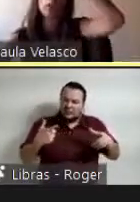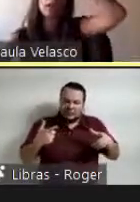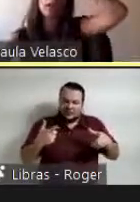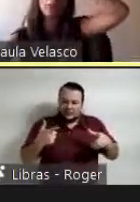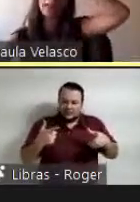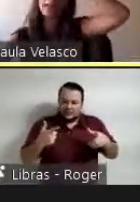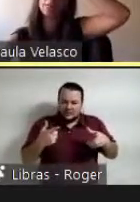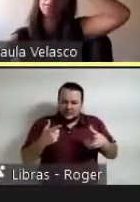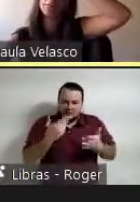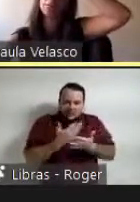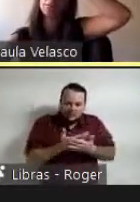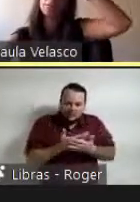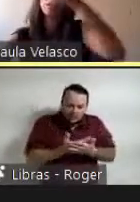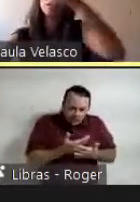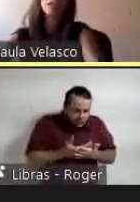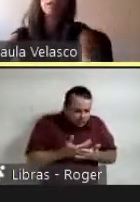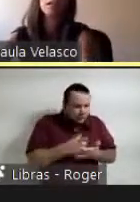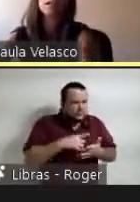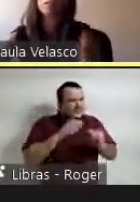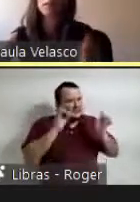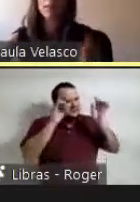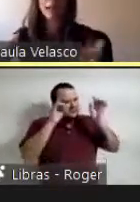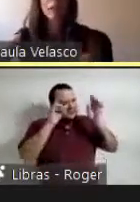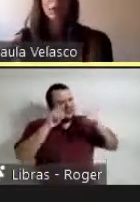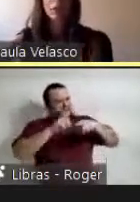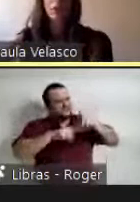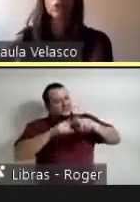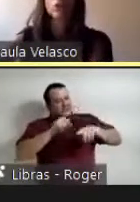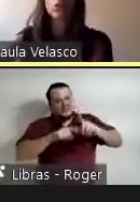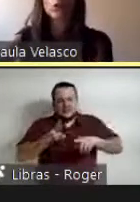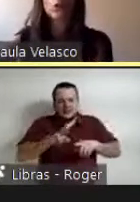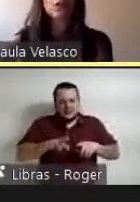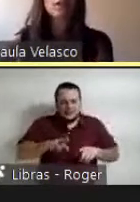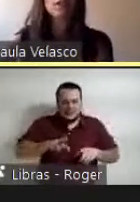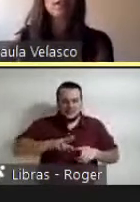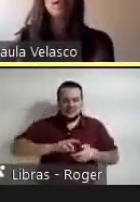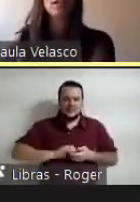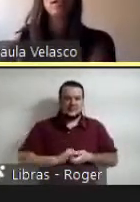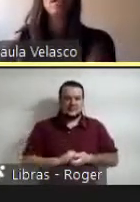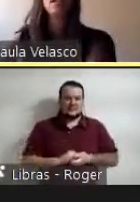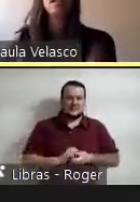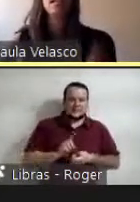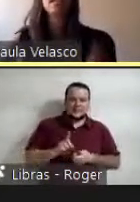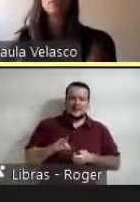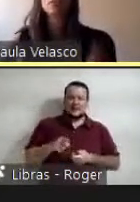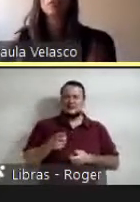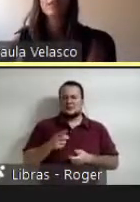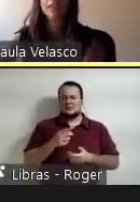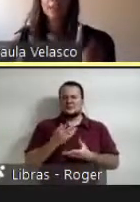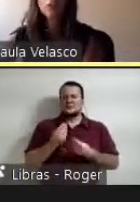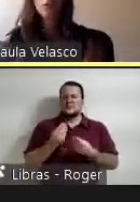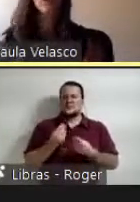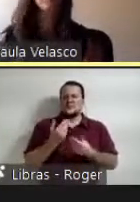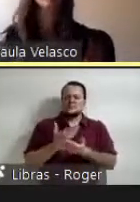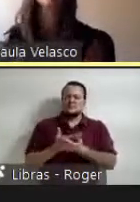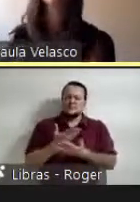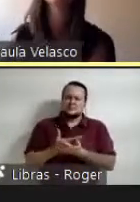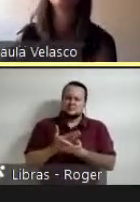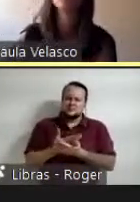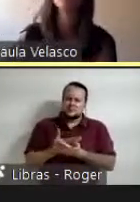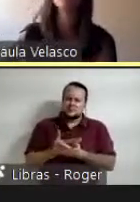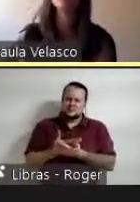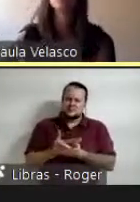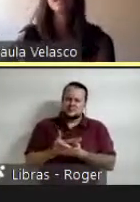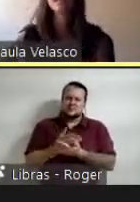y mampostería aplicar después de varios estudios el registro nos revela como lo ven en la